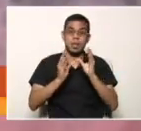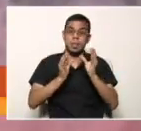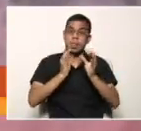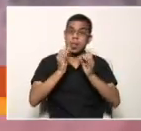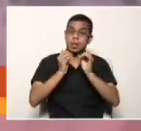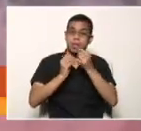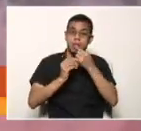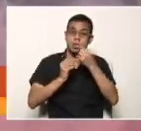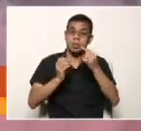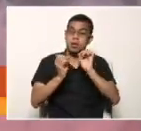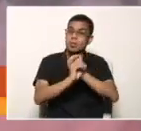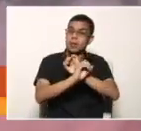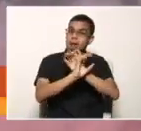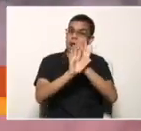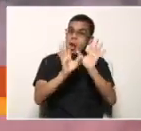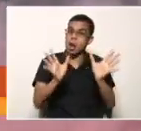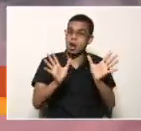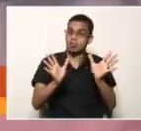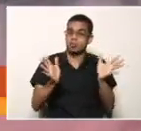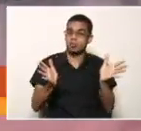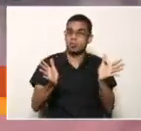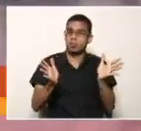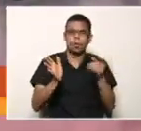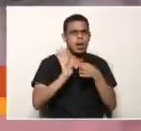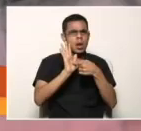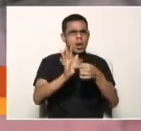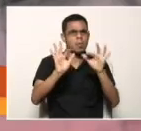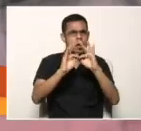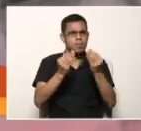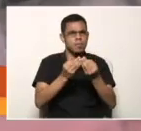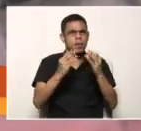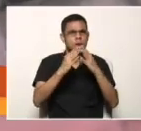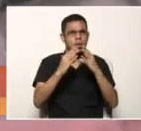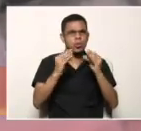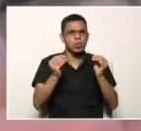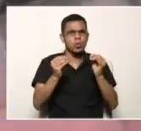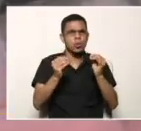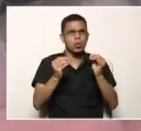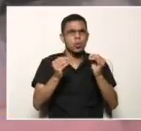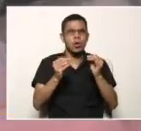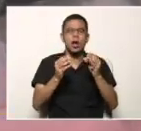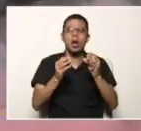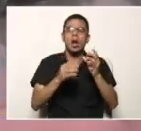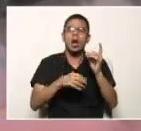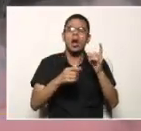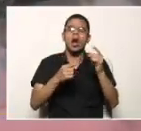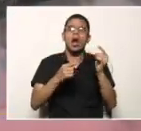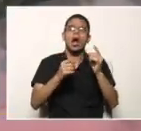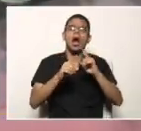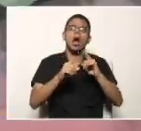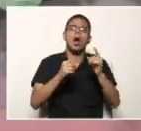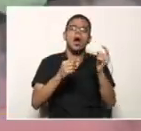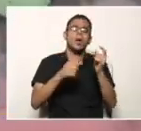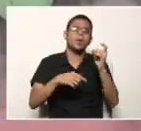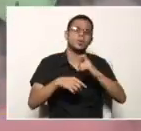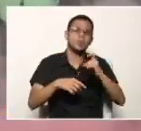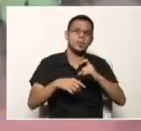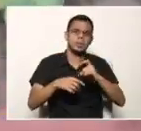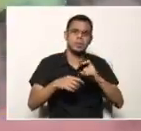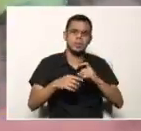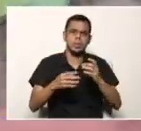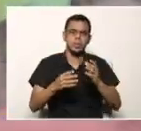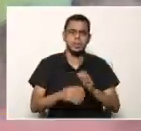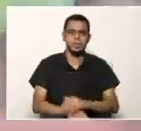donde a través de fantásticos micros les ofrecemos a toda la familia los recursos necesarios para abordar temas esenciales para la formación como